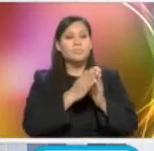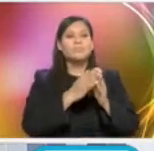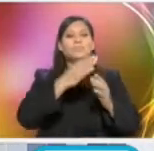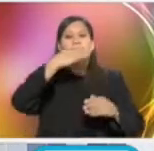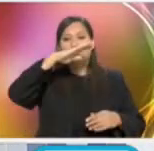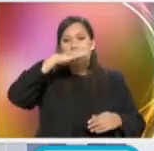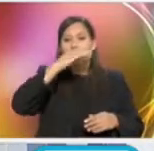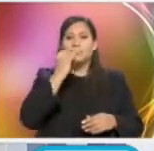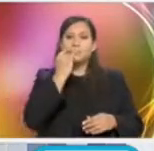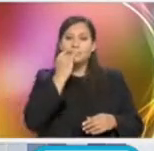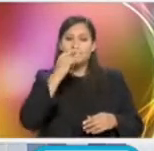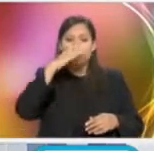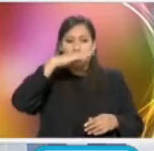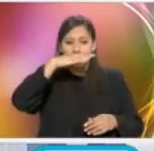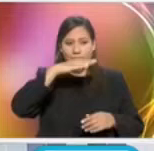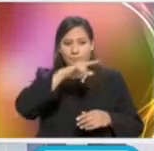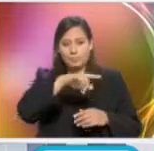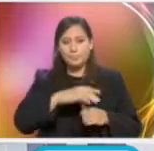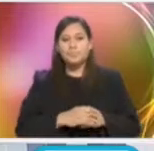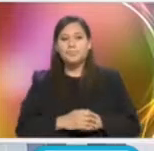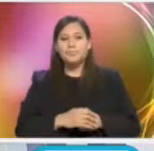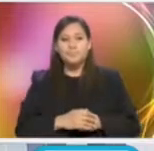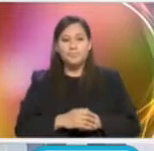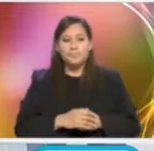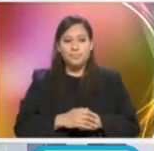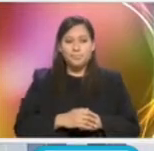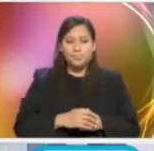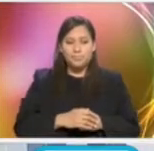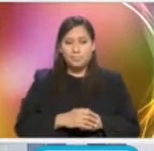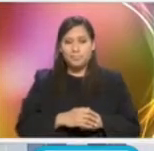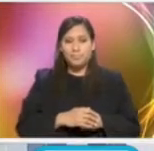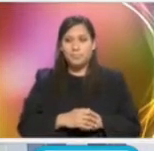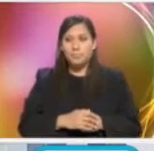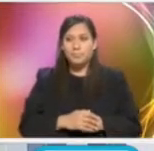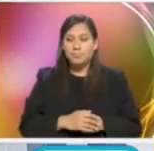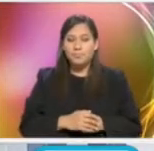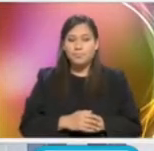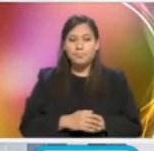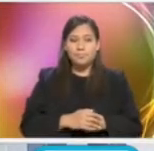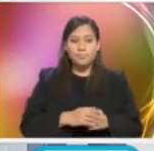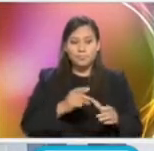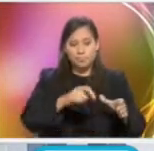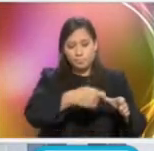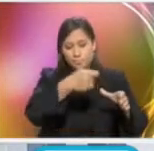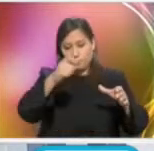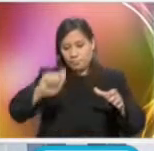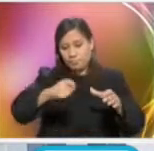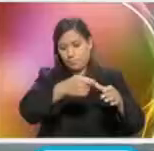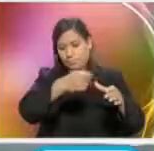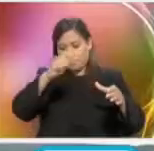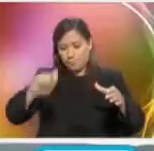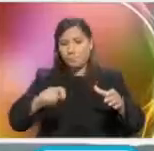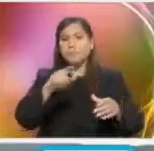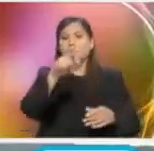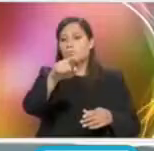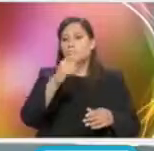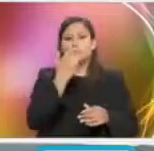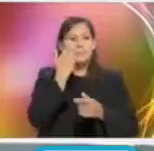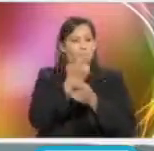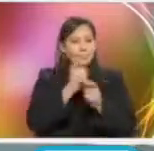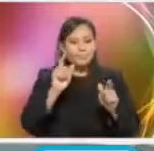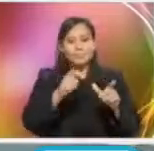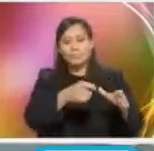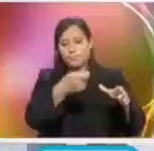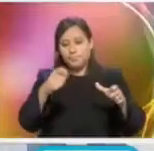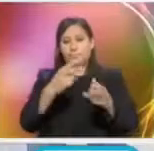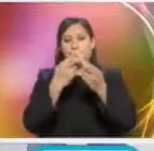darle una elote? doradita así rápida. Aquí está. Exacto, también ahí váyanle poniendo las cantidades que ustedes quieran.